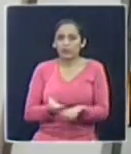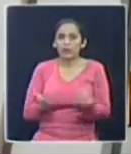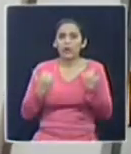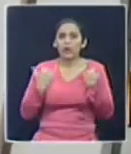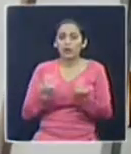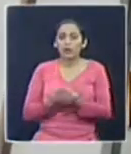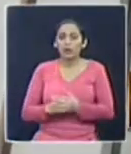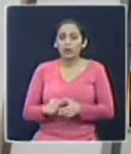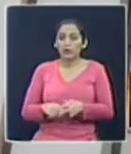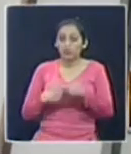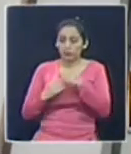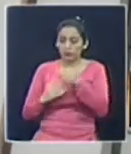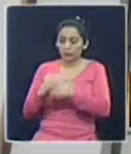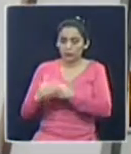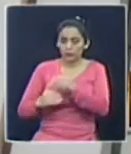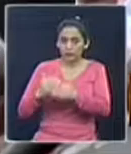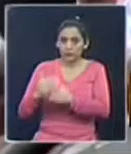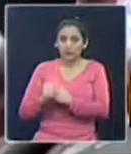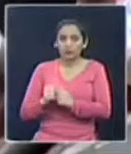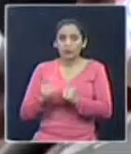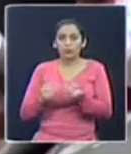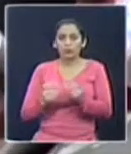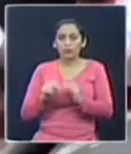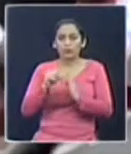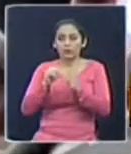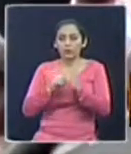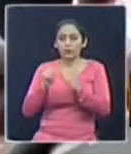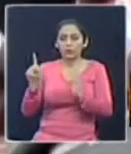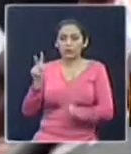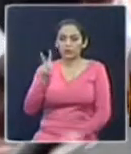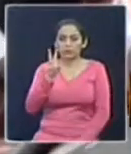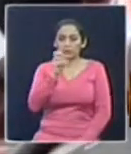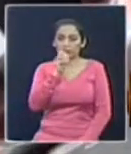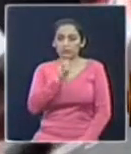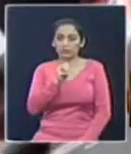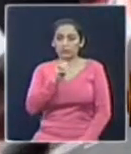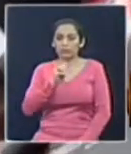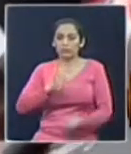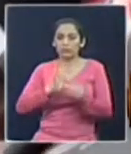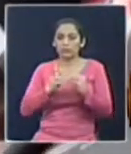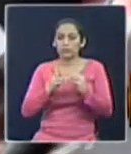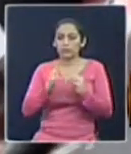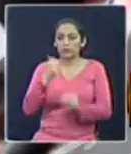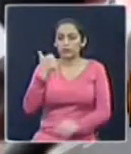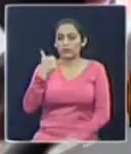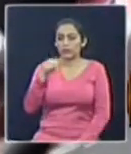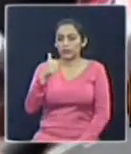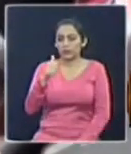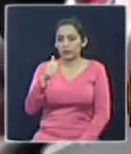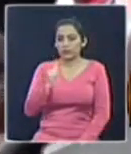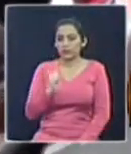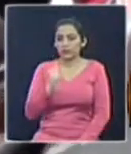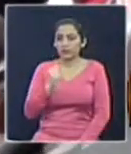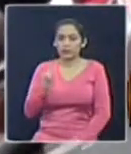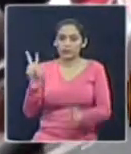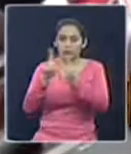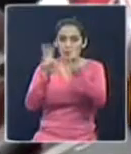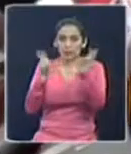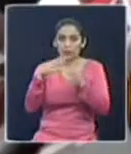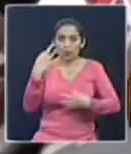requerir la autorización de la Asamblea. El artículo 120 de la Constitución, numeral 10, que se refiere a